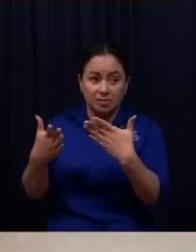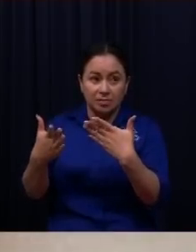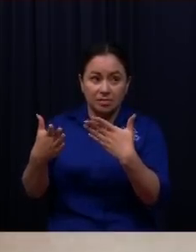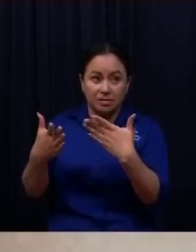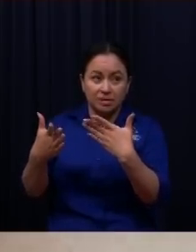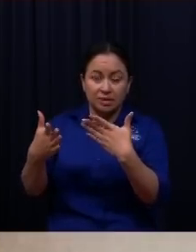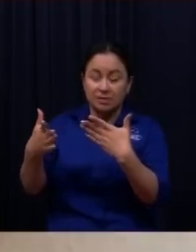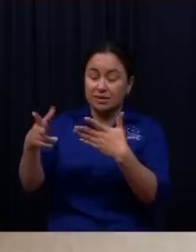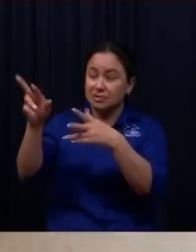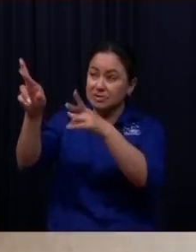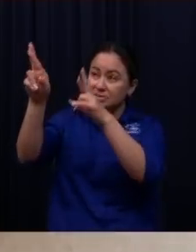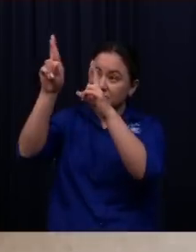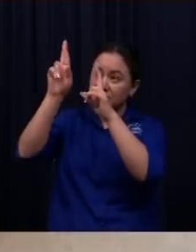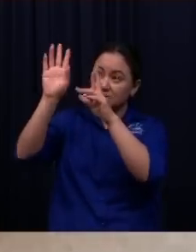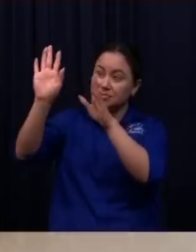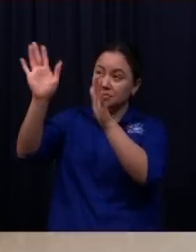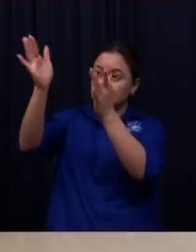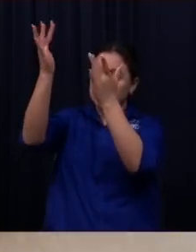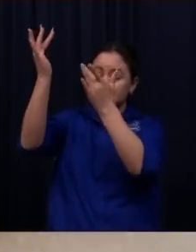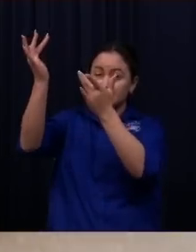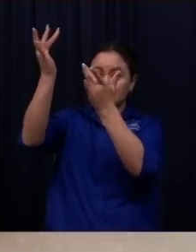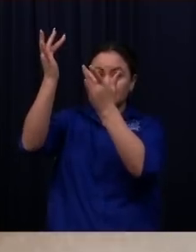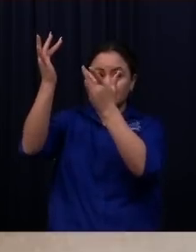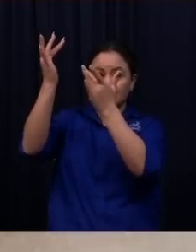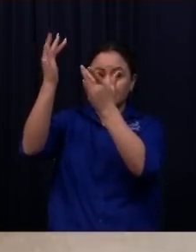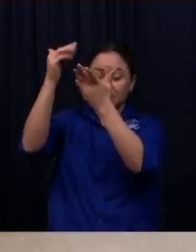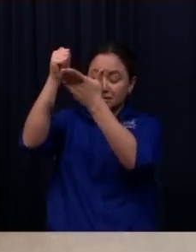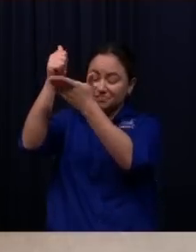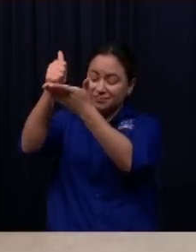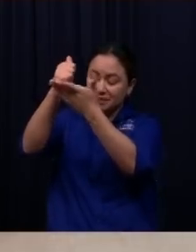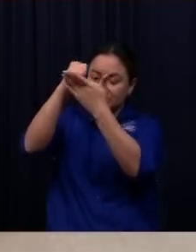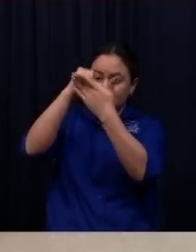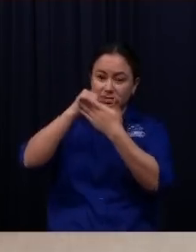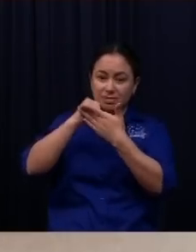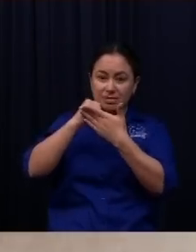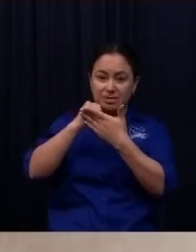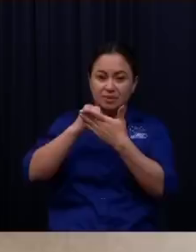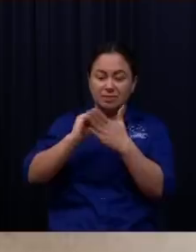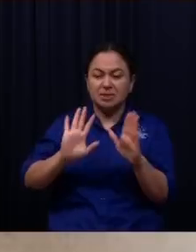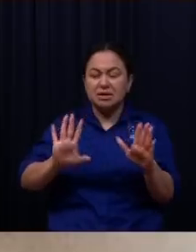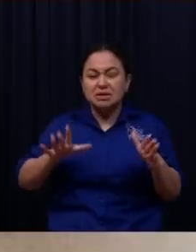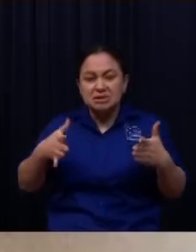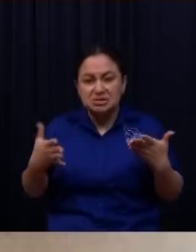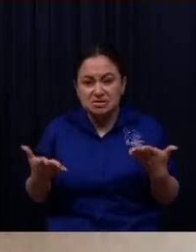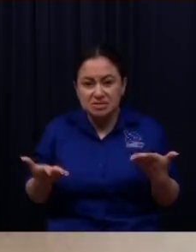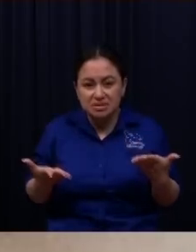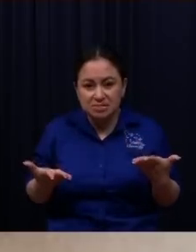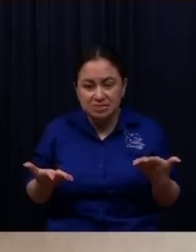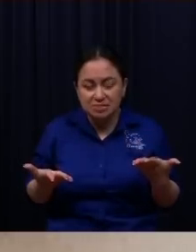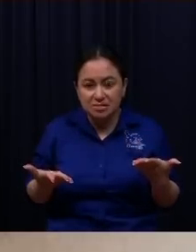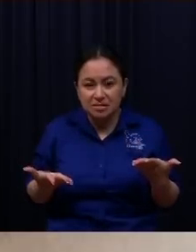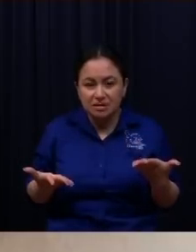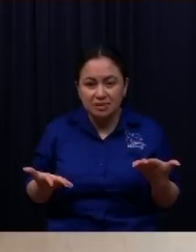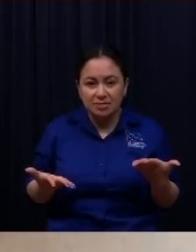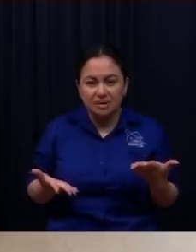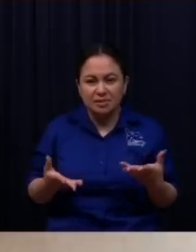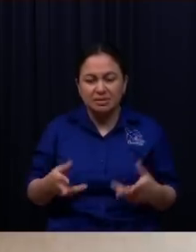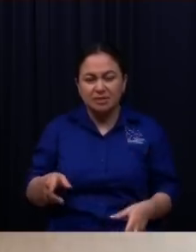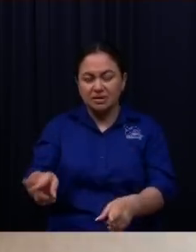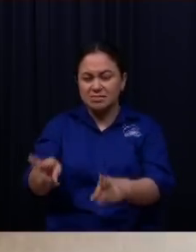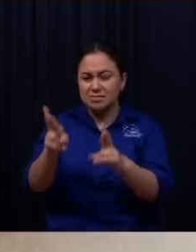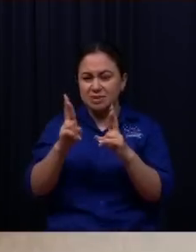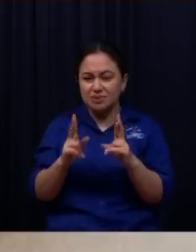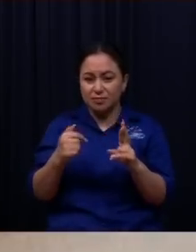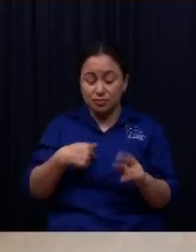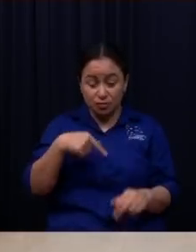para el oportuno socorro. Entonces, ¿qué me da a mí este altar? Todo esto: